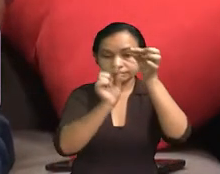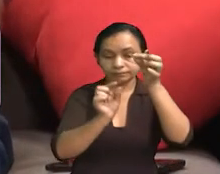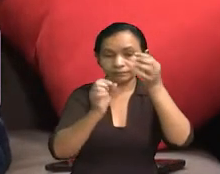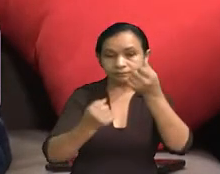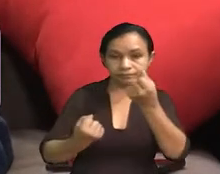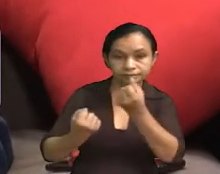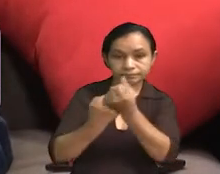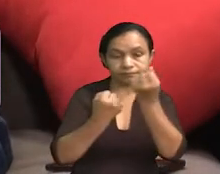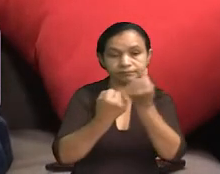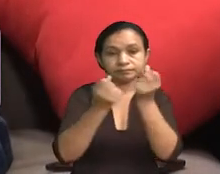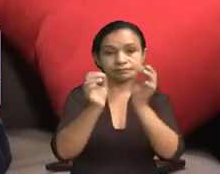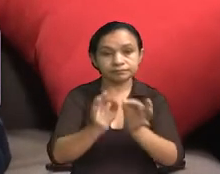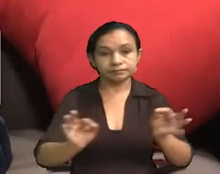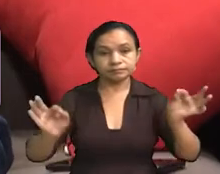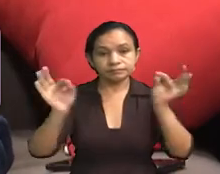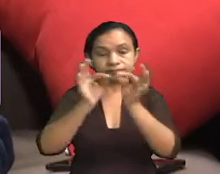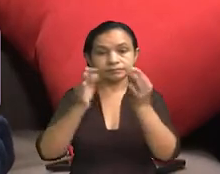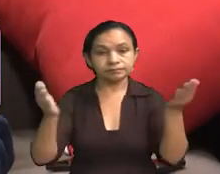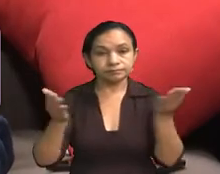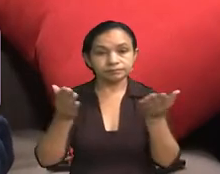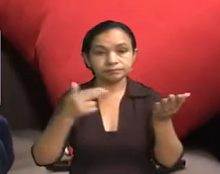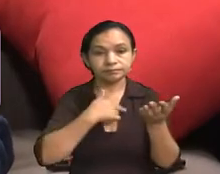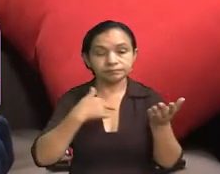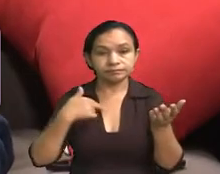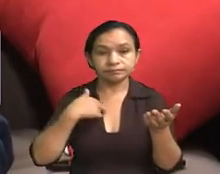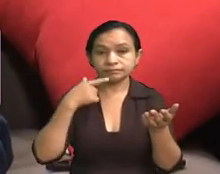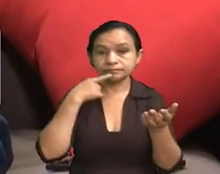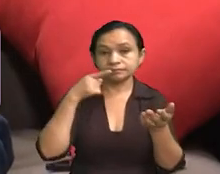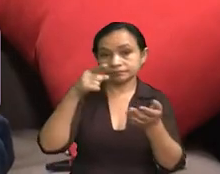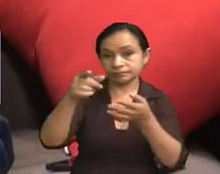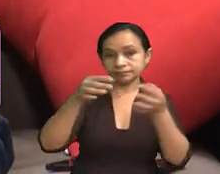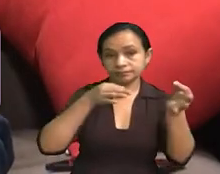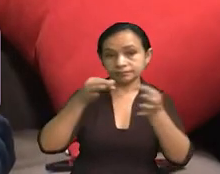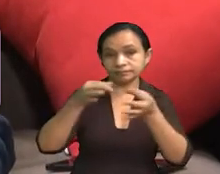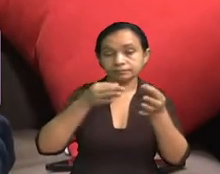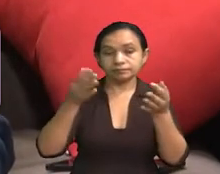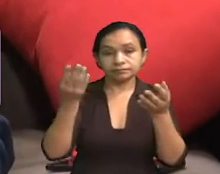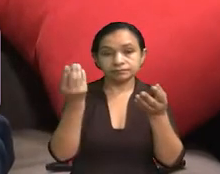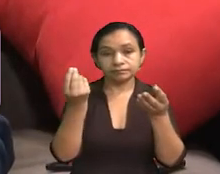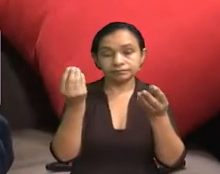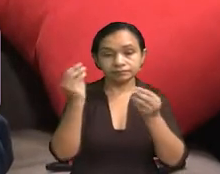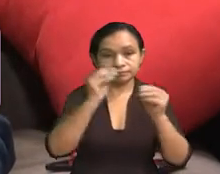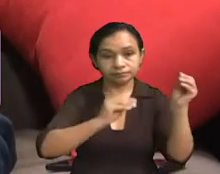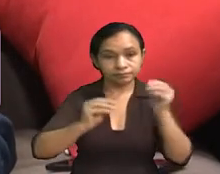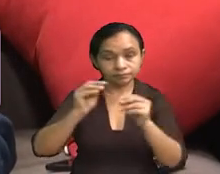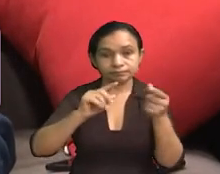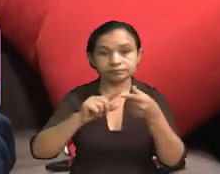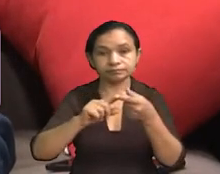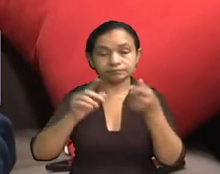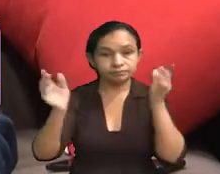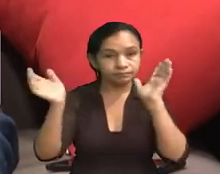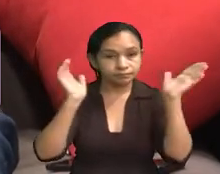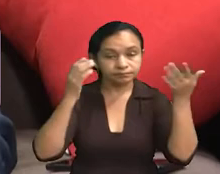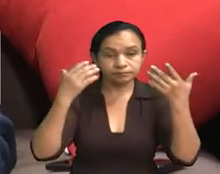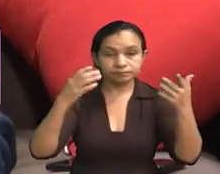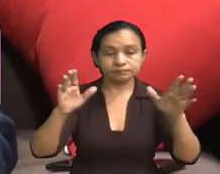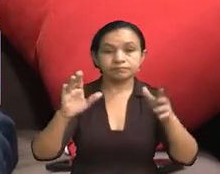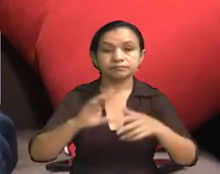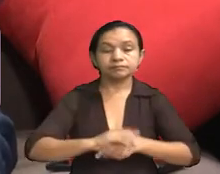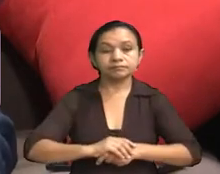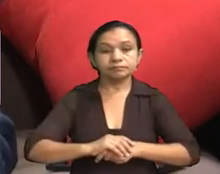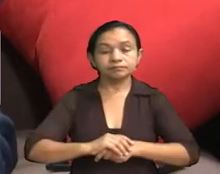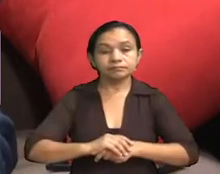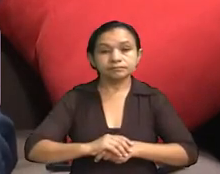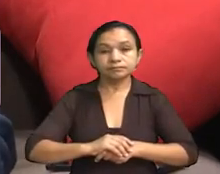cual se moviliza eso que usted mencionaba, economía, se moviliza comercio, se moviliza transacción.